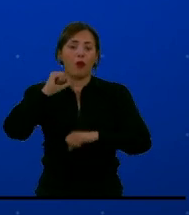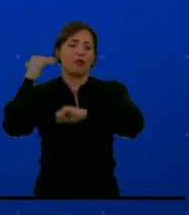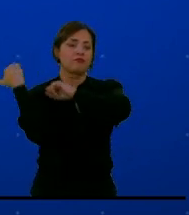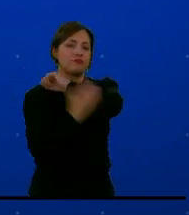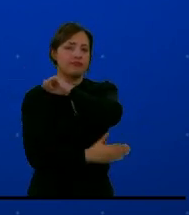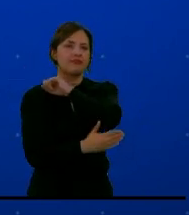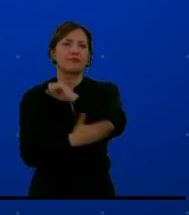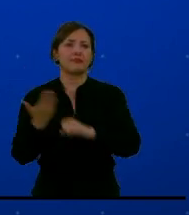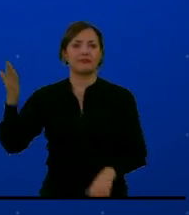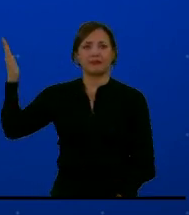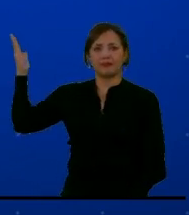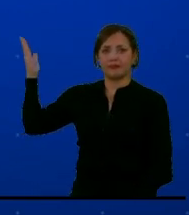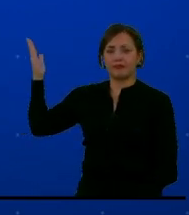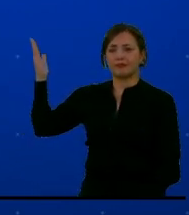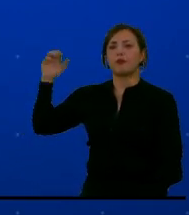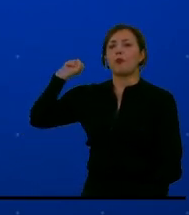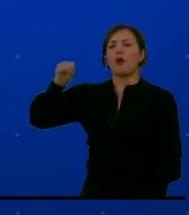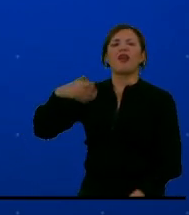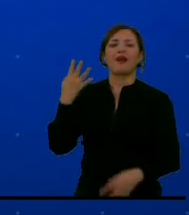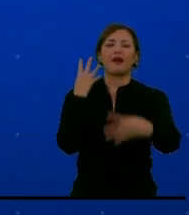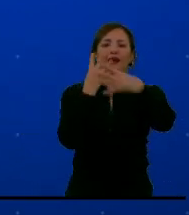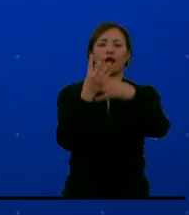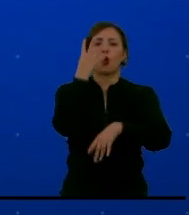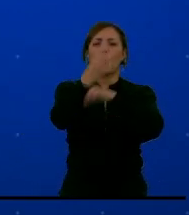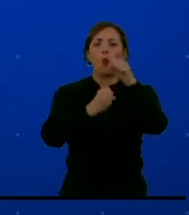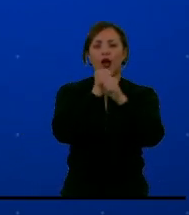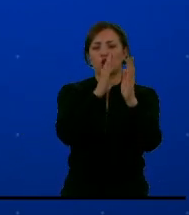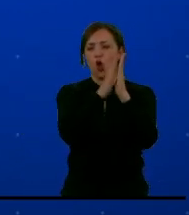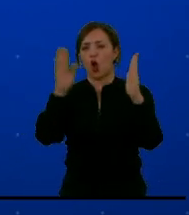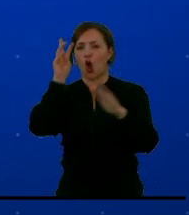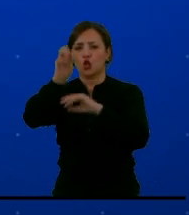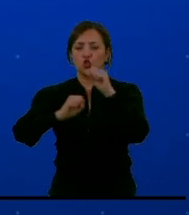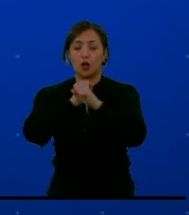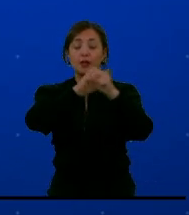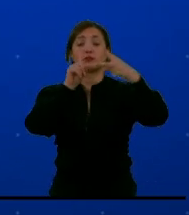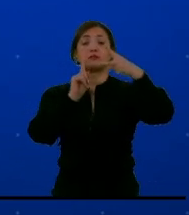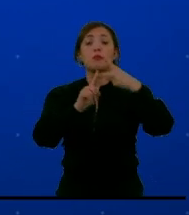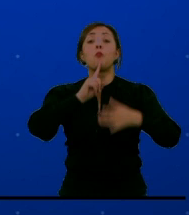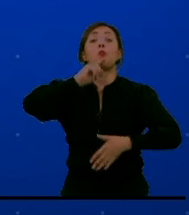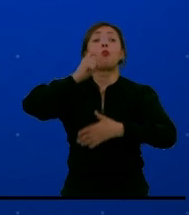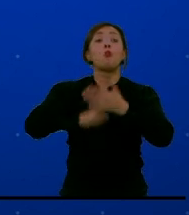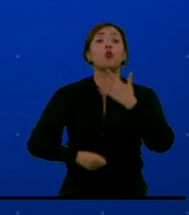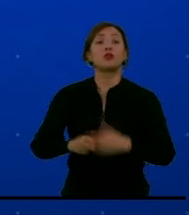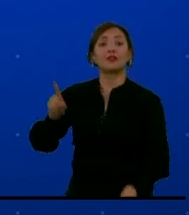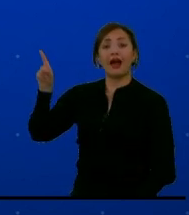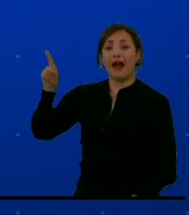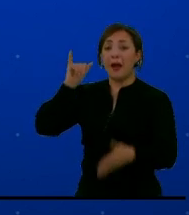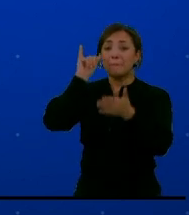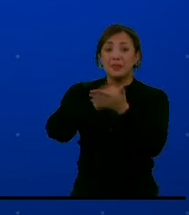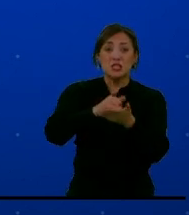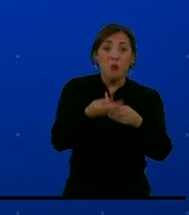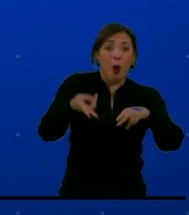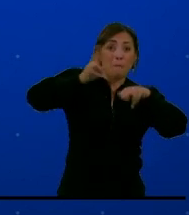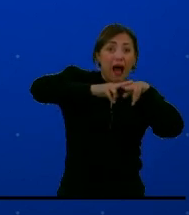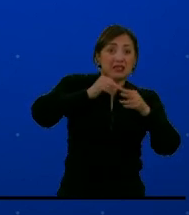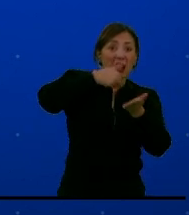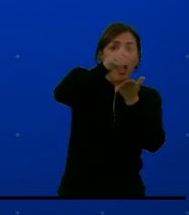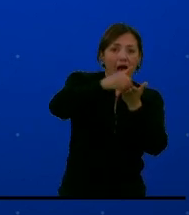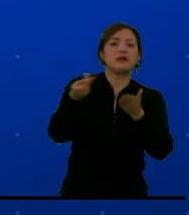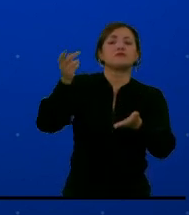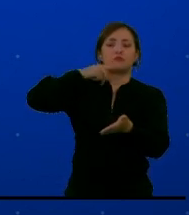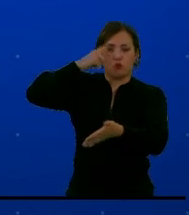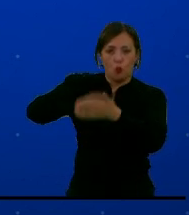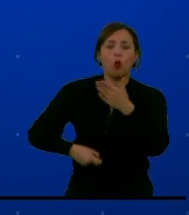con primero cárcel de 4 a 8 años segundo multa correspondiente al mismo valor de lo excedido y tercero